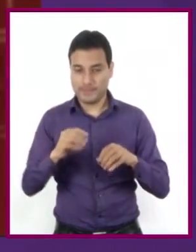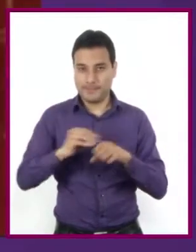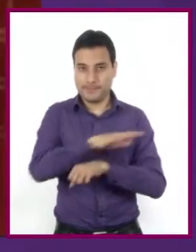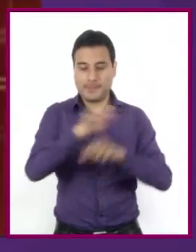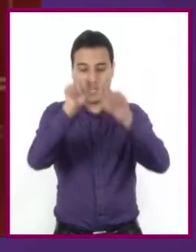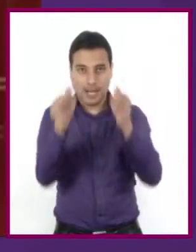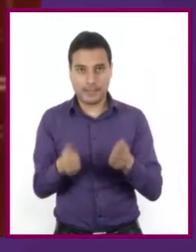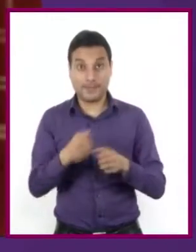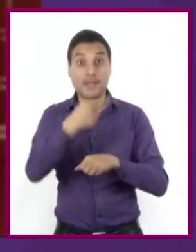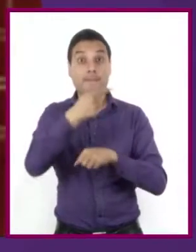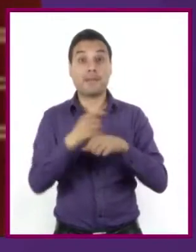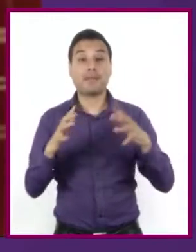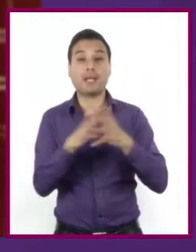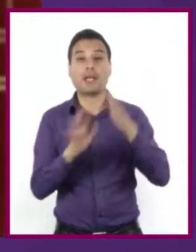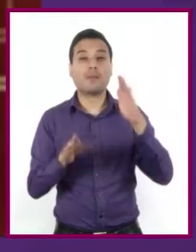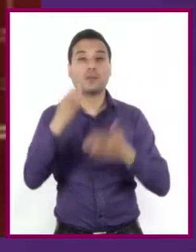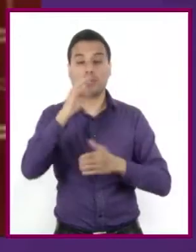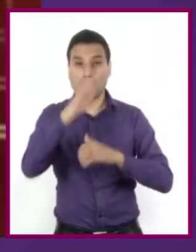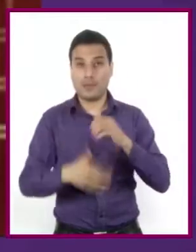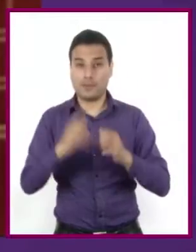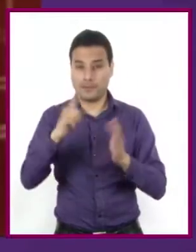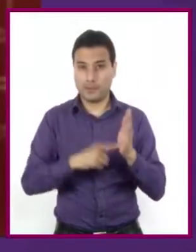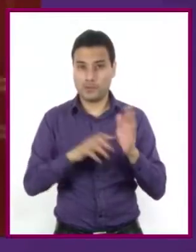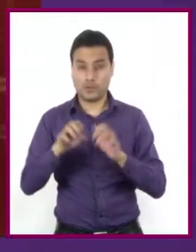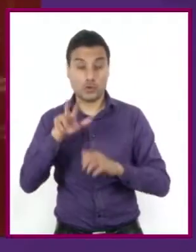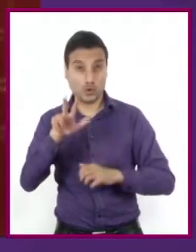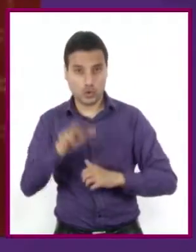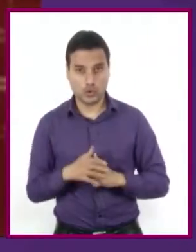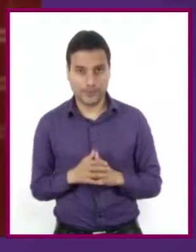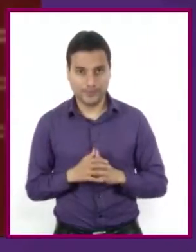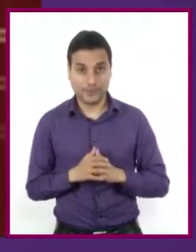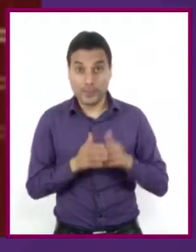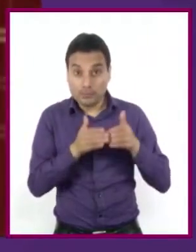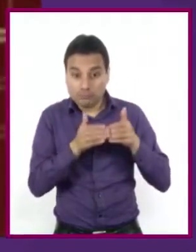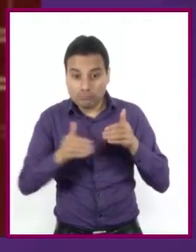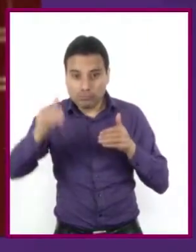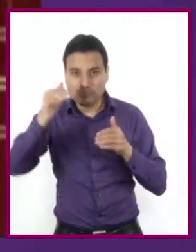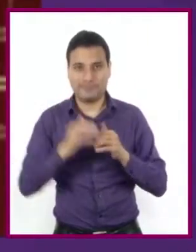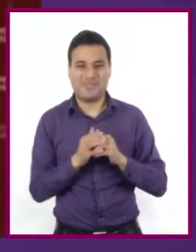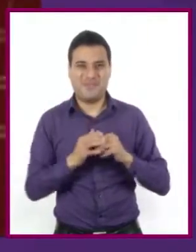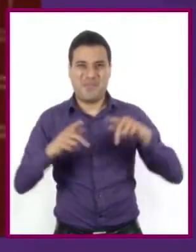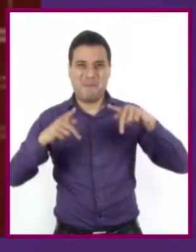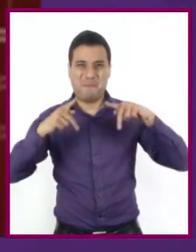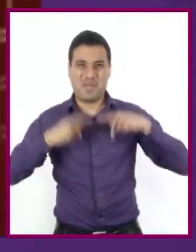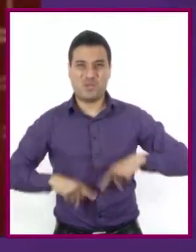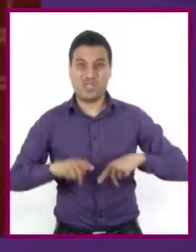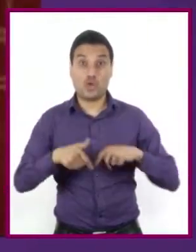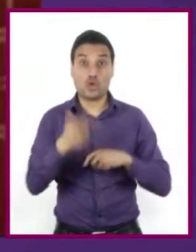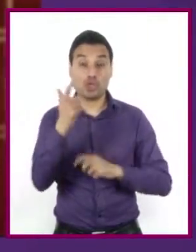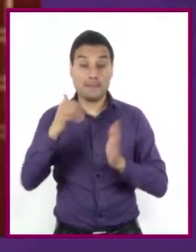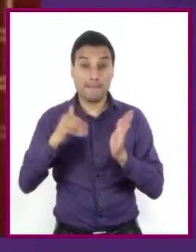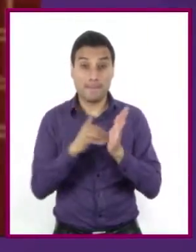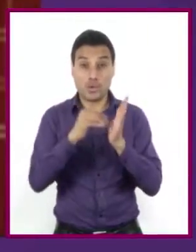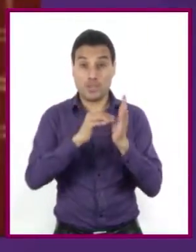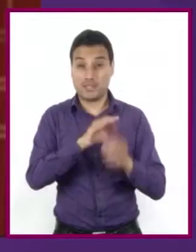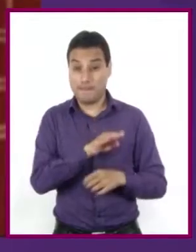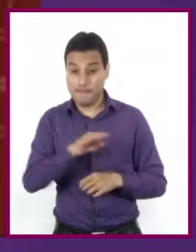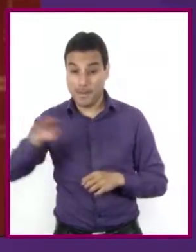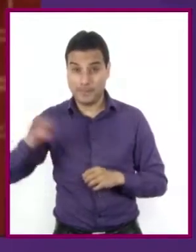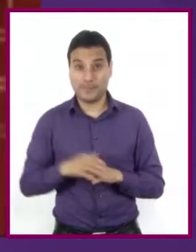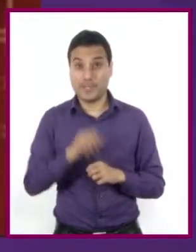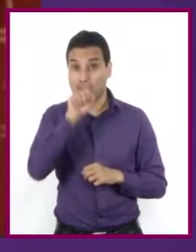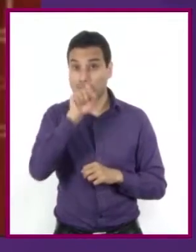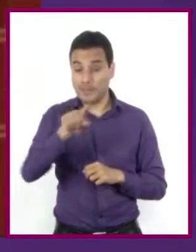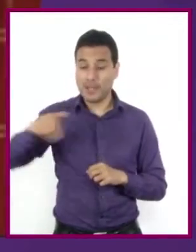Primera Guerra Mundial finalizó en 1918 y ocasionó la muerte de más de 12 millones de personas, sin contar a los heridos